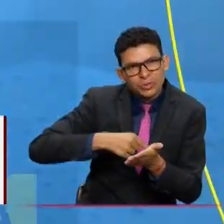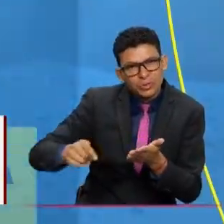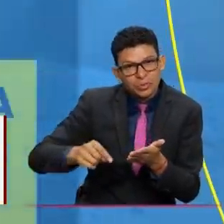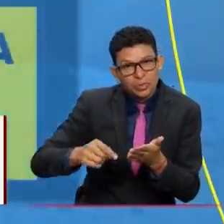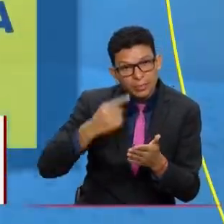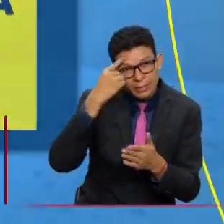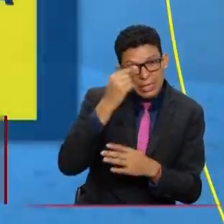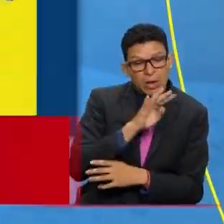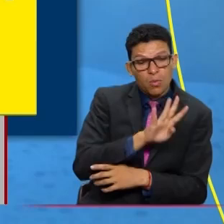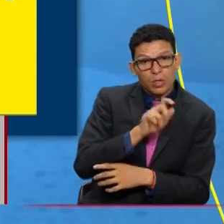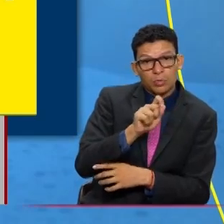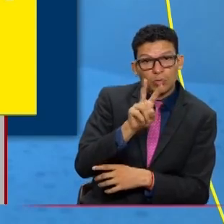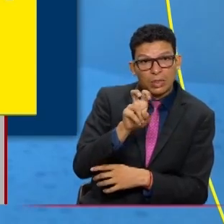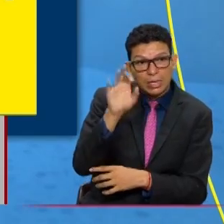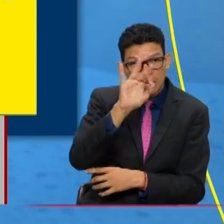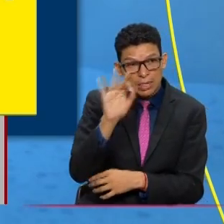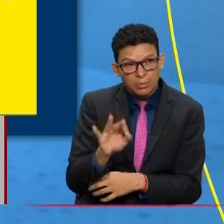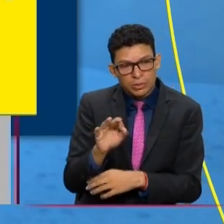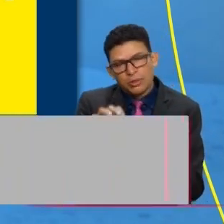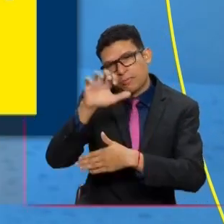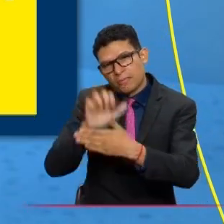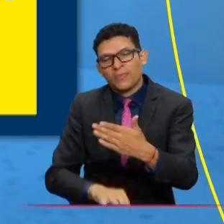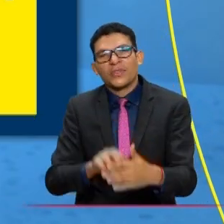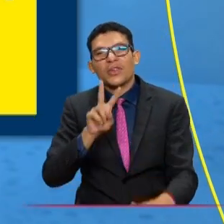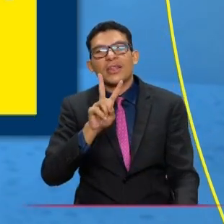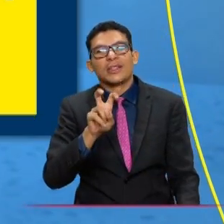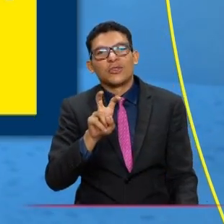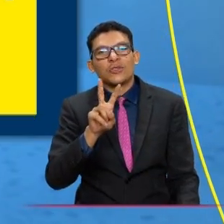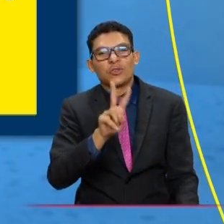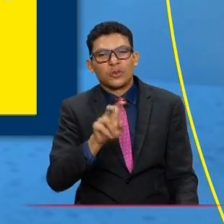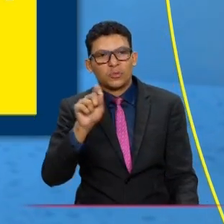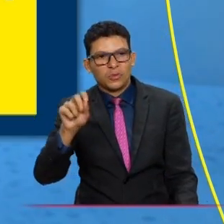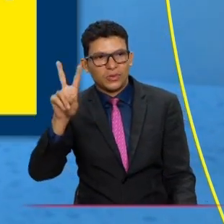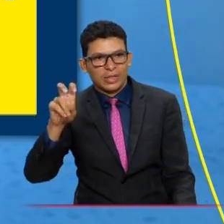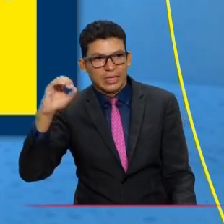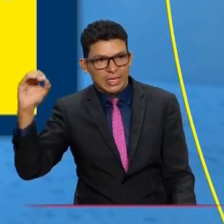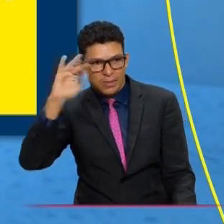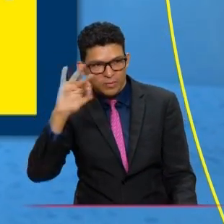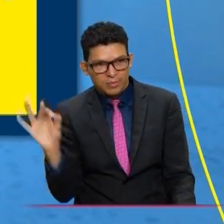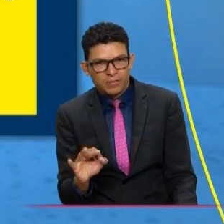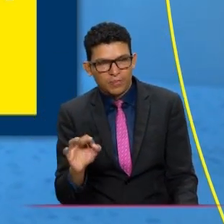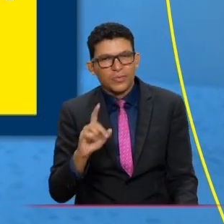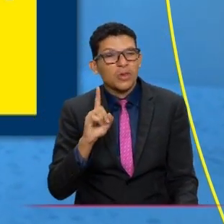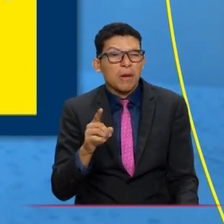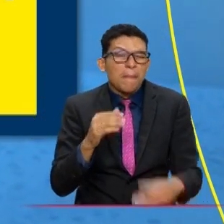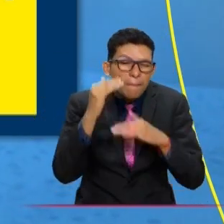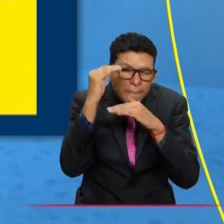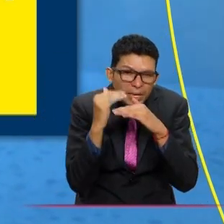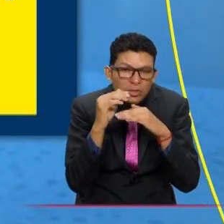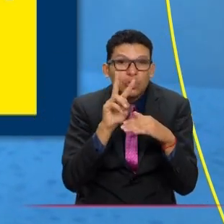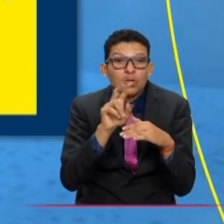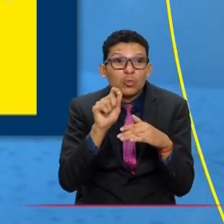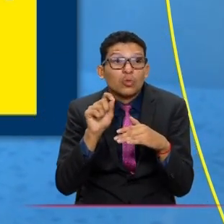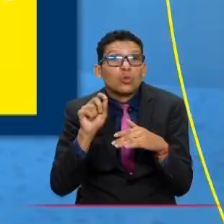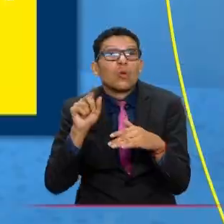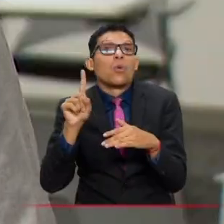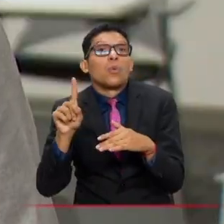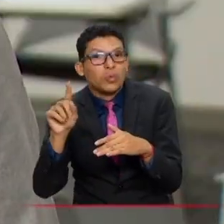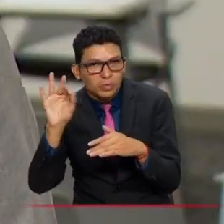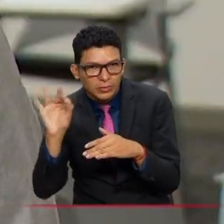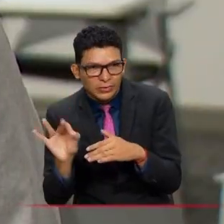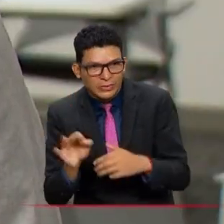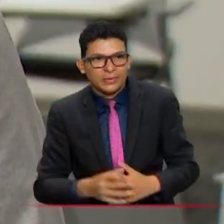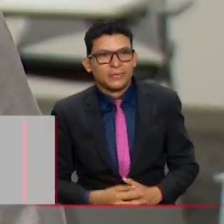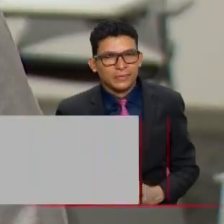del 4.70% al 2.70% o incluso al 2.1%. Precisamente